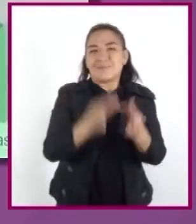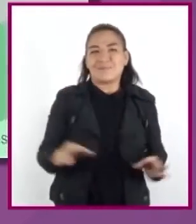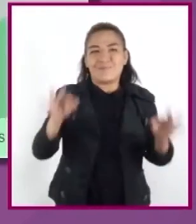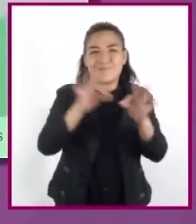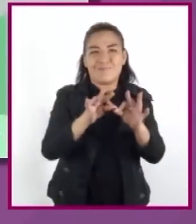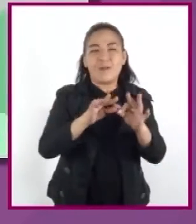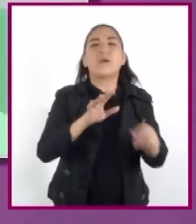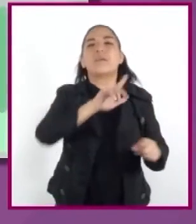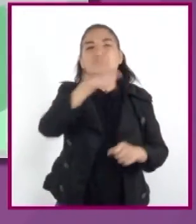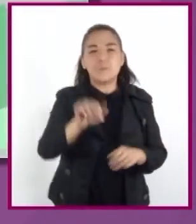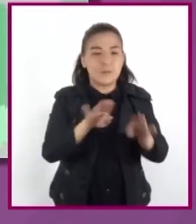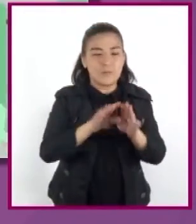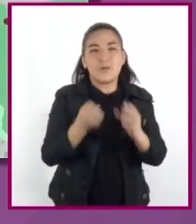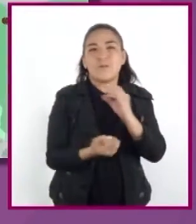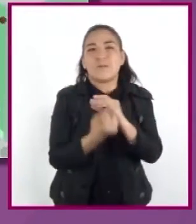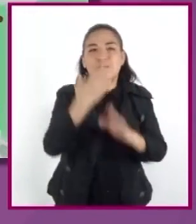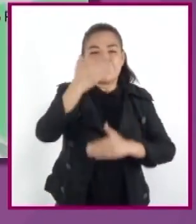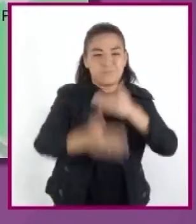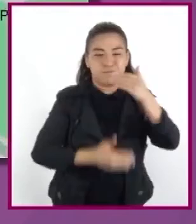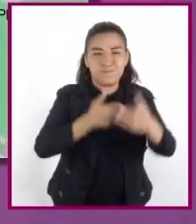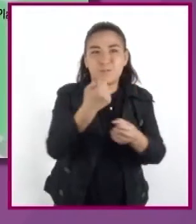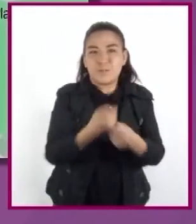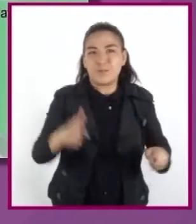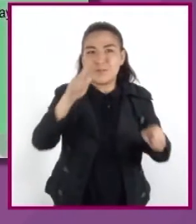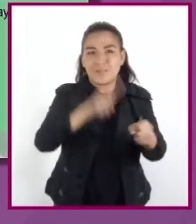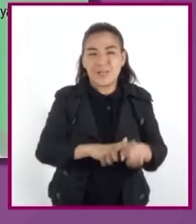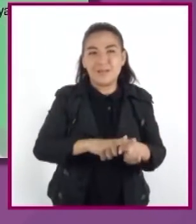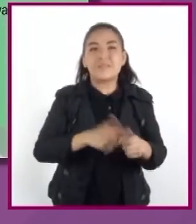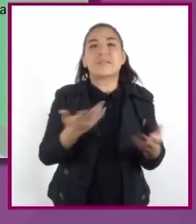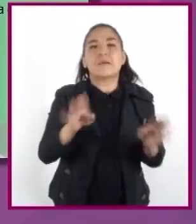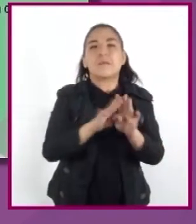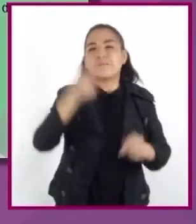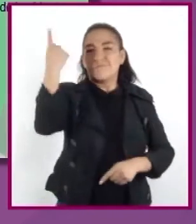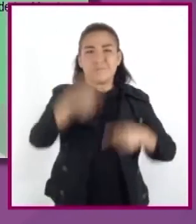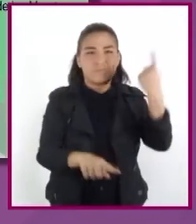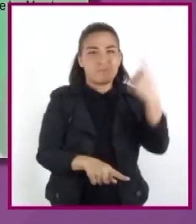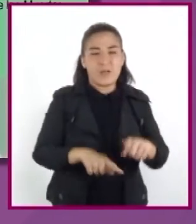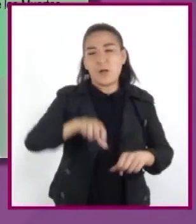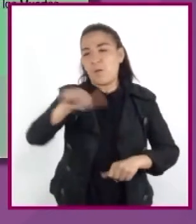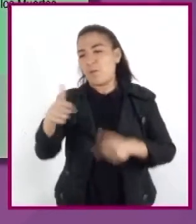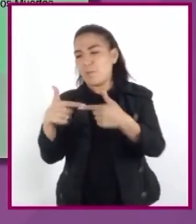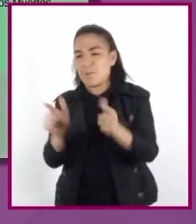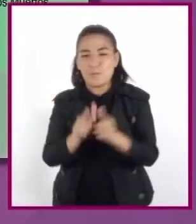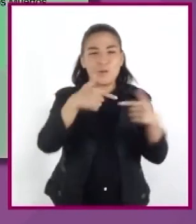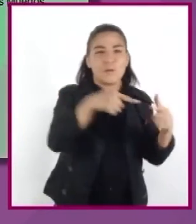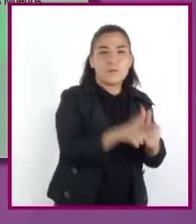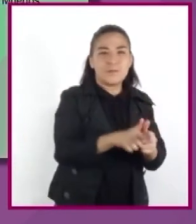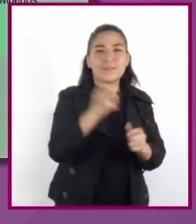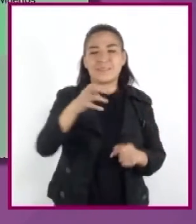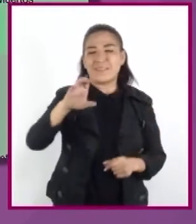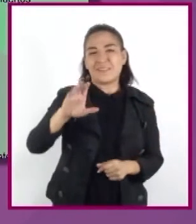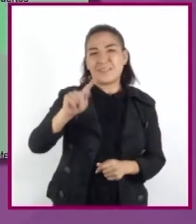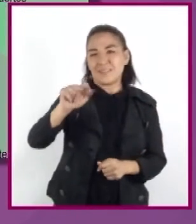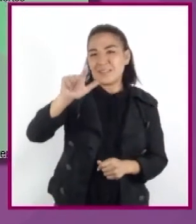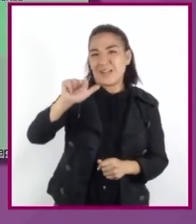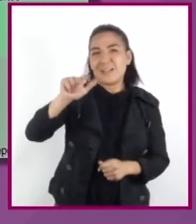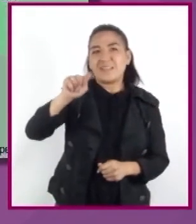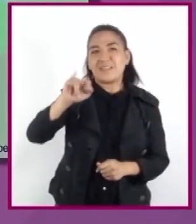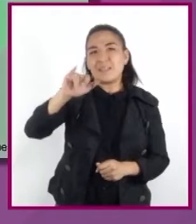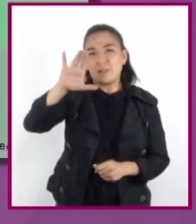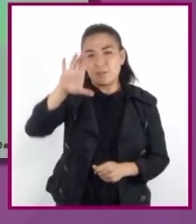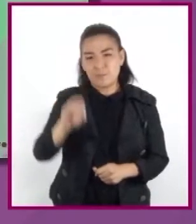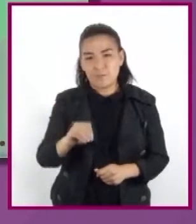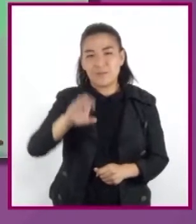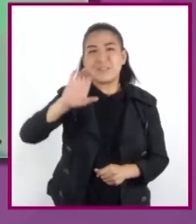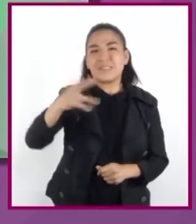generaran nuevos procesos sociales, como el dominio de una sociedad sobre otra, como fue el caso de Tlatilco, San José Mogote